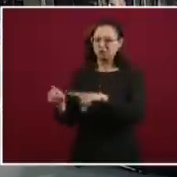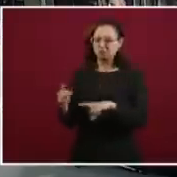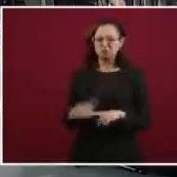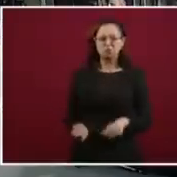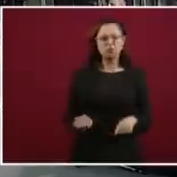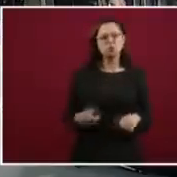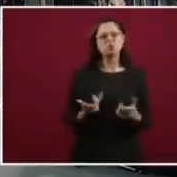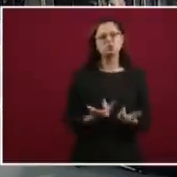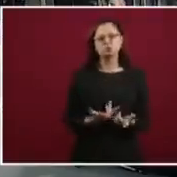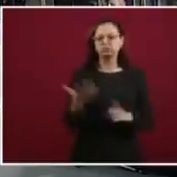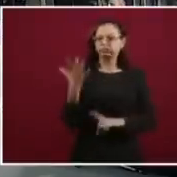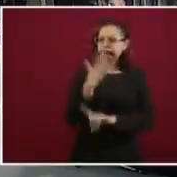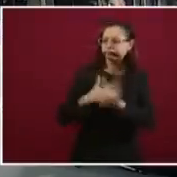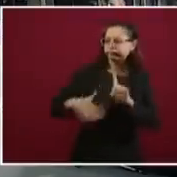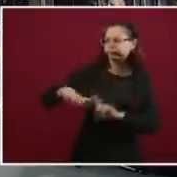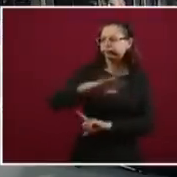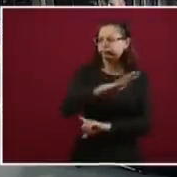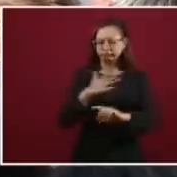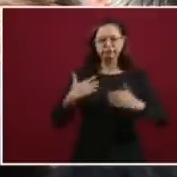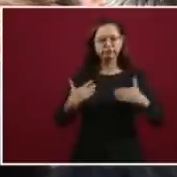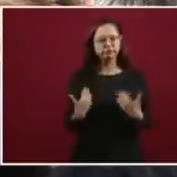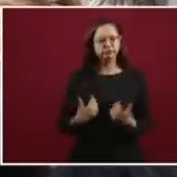con dimensión social